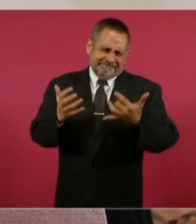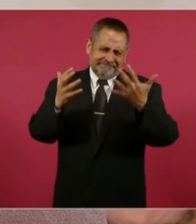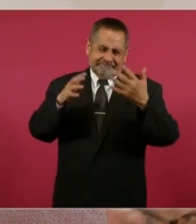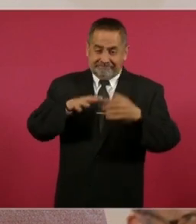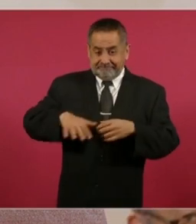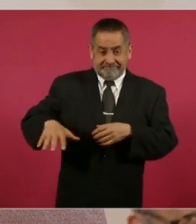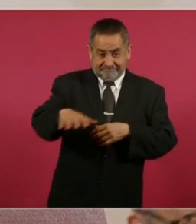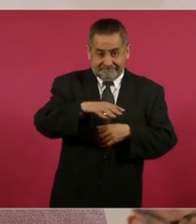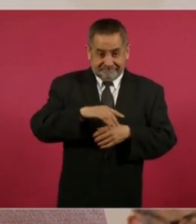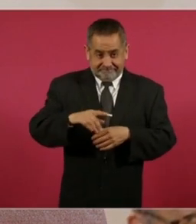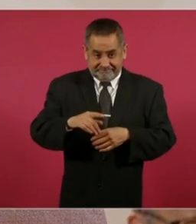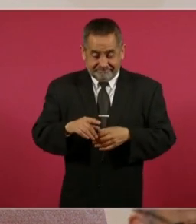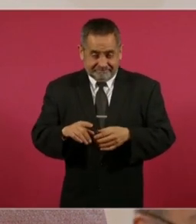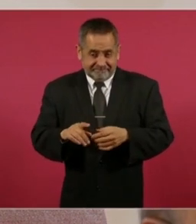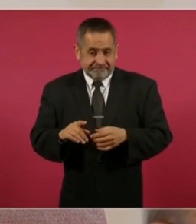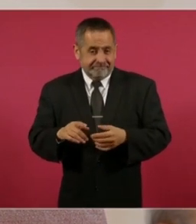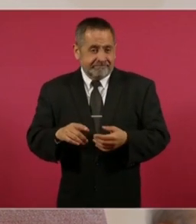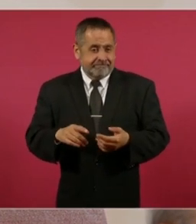la alberca